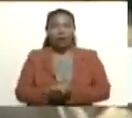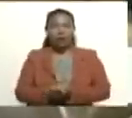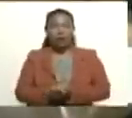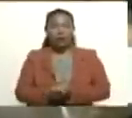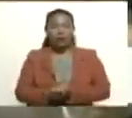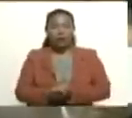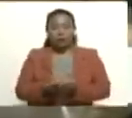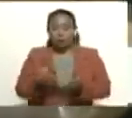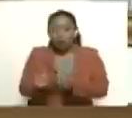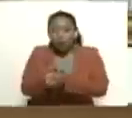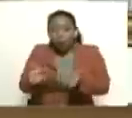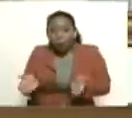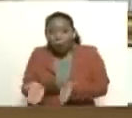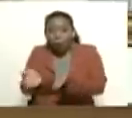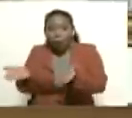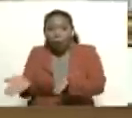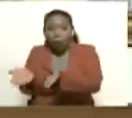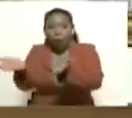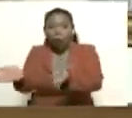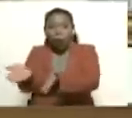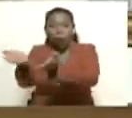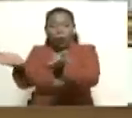Auspiciaron, motivaron,